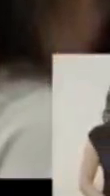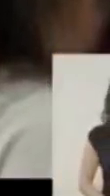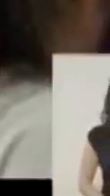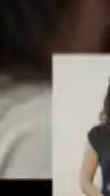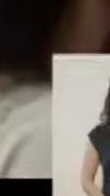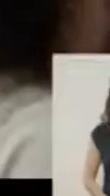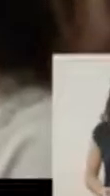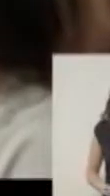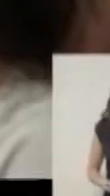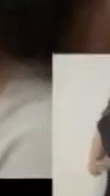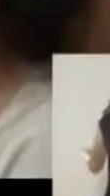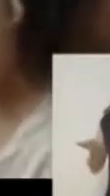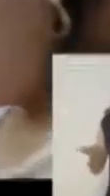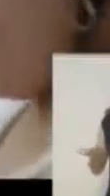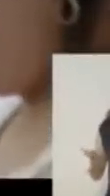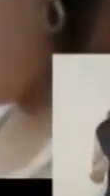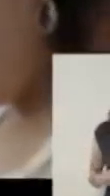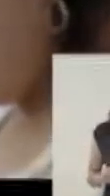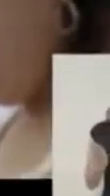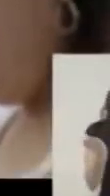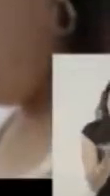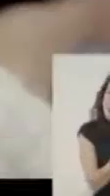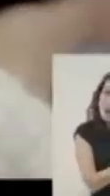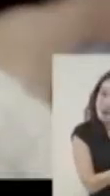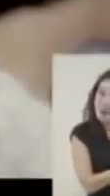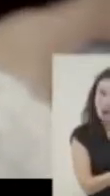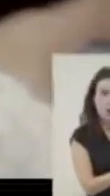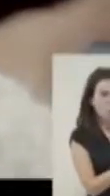la adquisición de insumos y equipos.